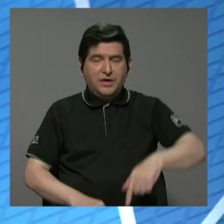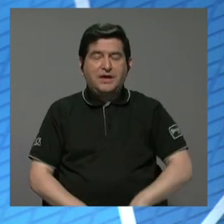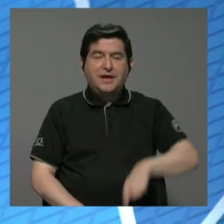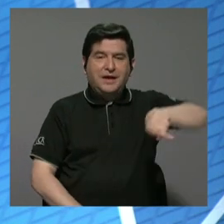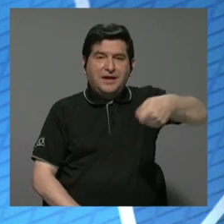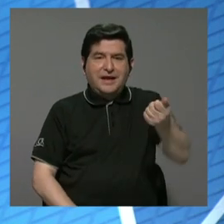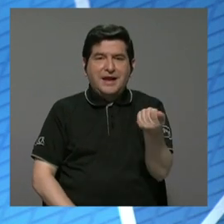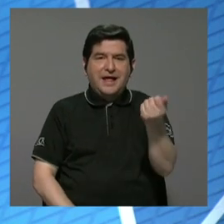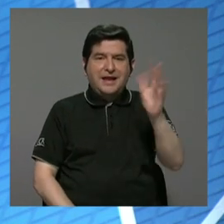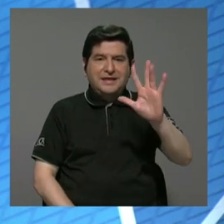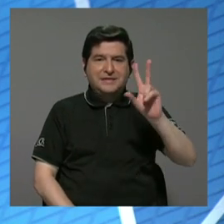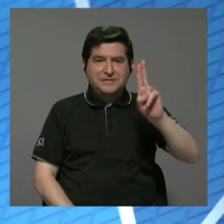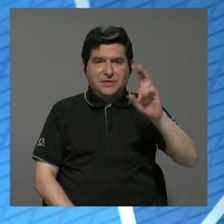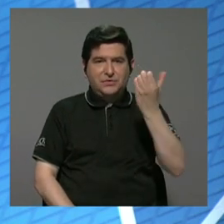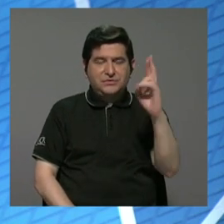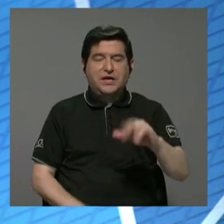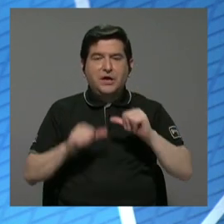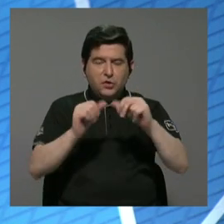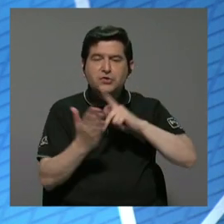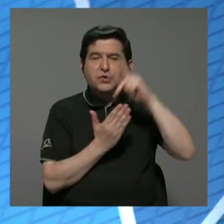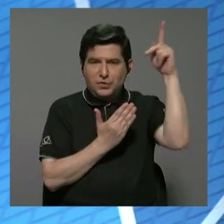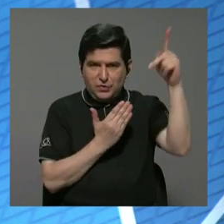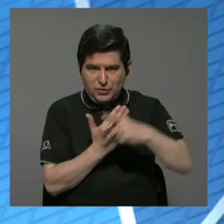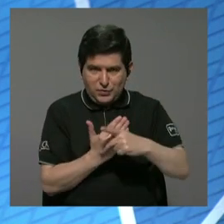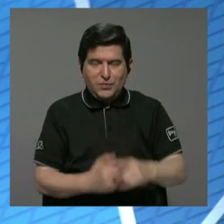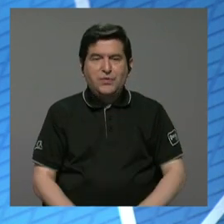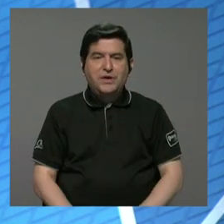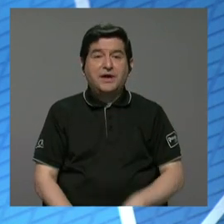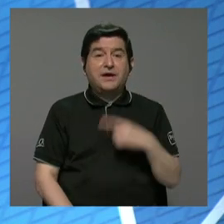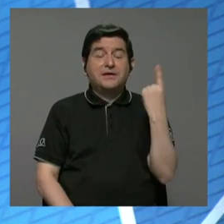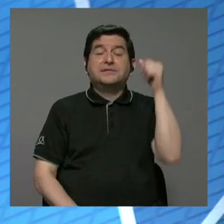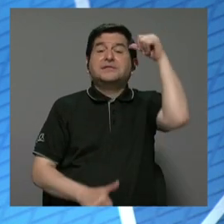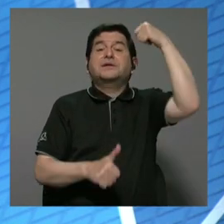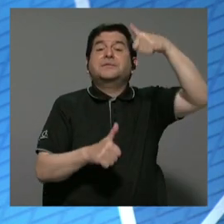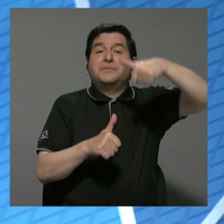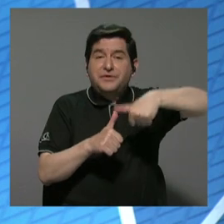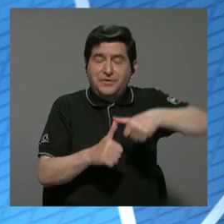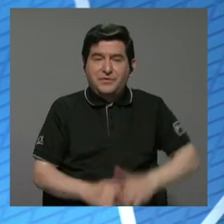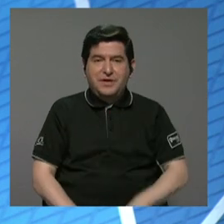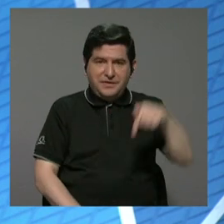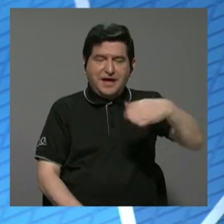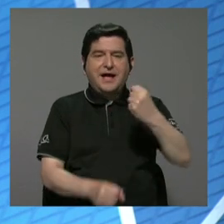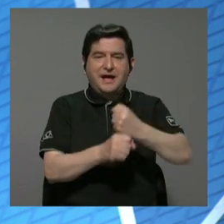15 UCR, siga con nuestra programación y siempre recordarles